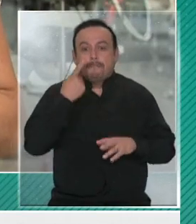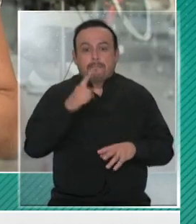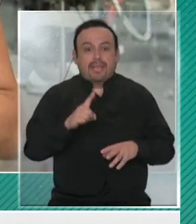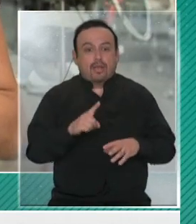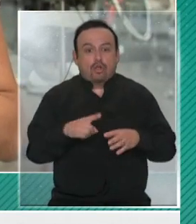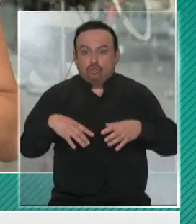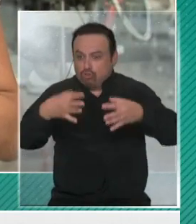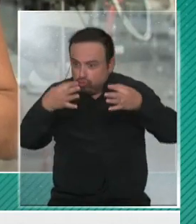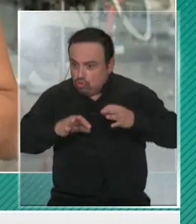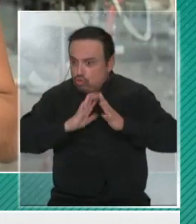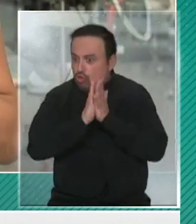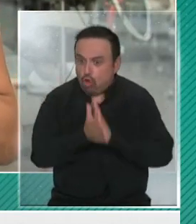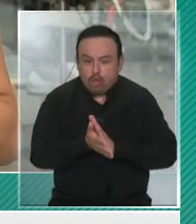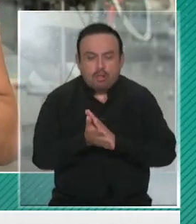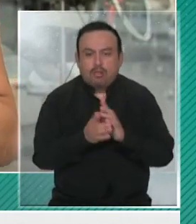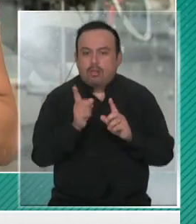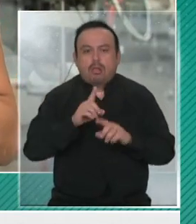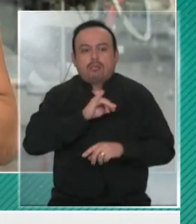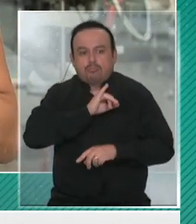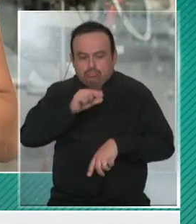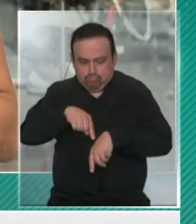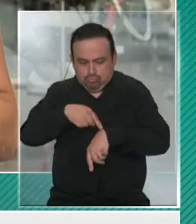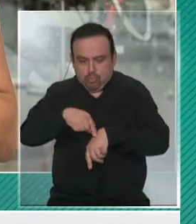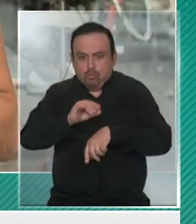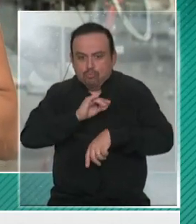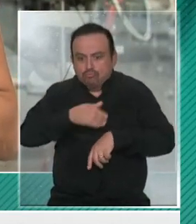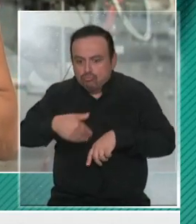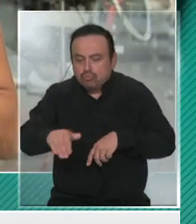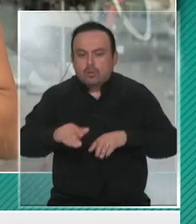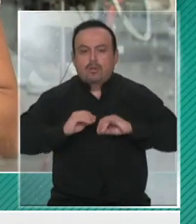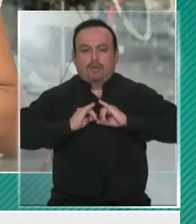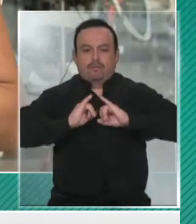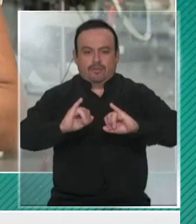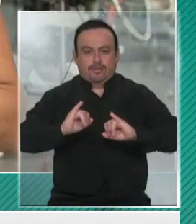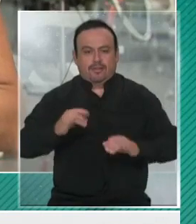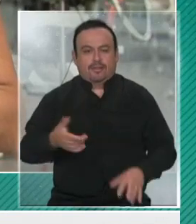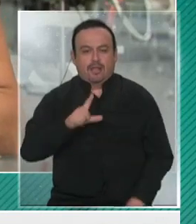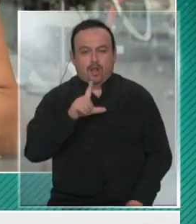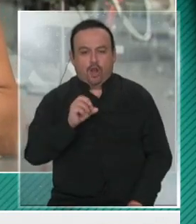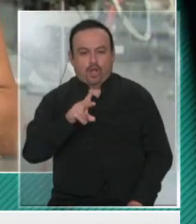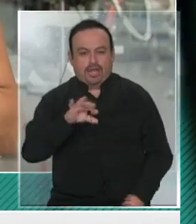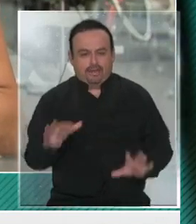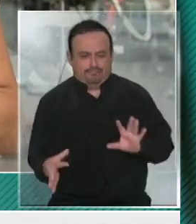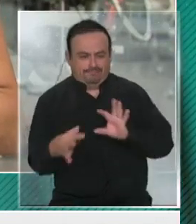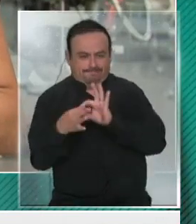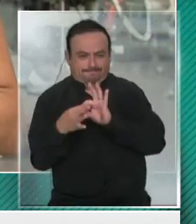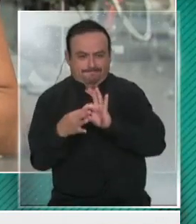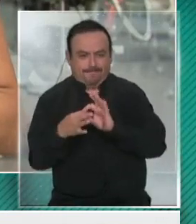eso habrá anuncios en las próximas horas. Ah, mira. Lorena Maciel, para la Alianza Informativa Latinoamericana.